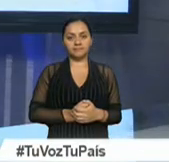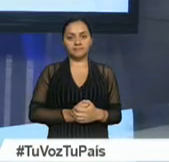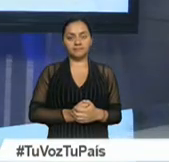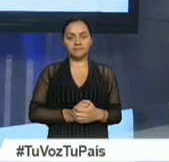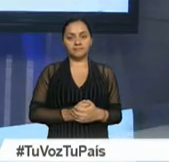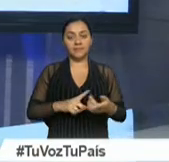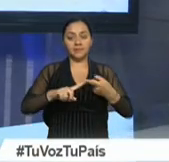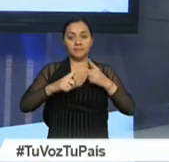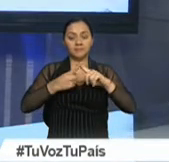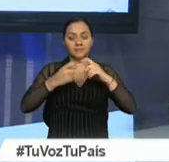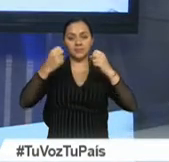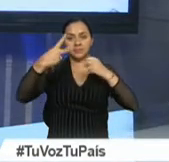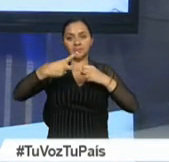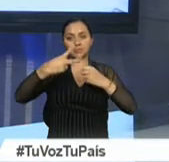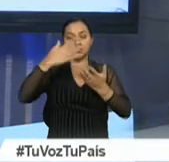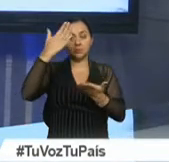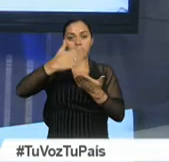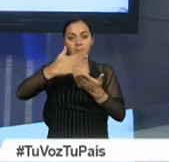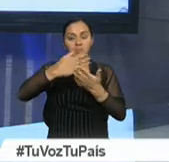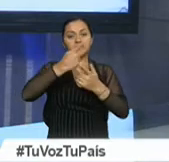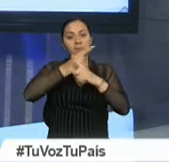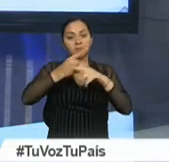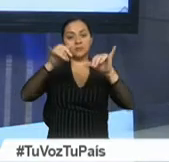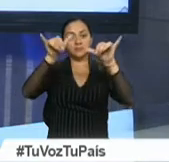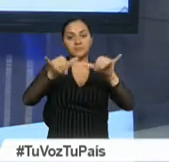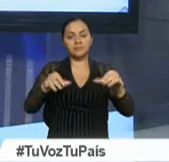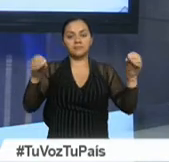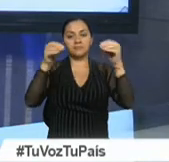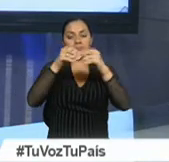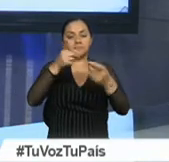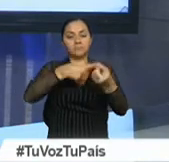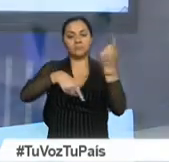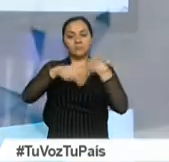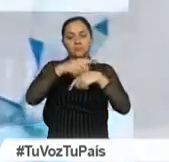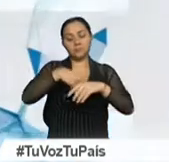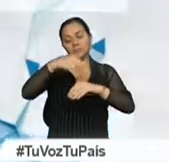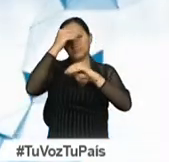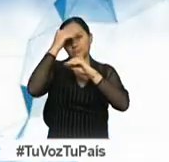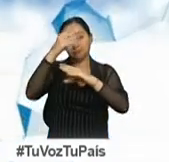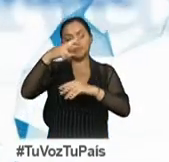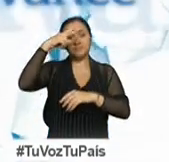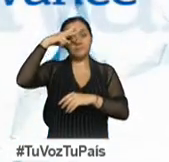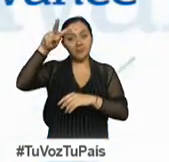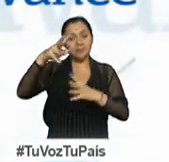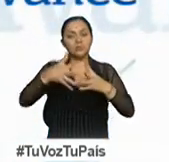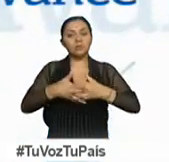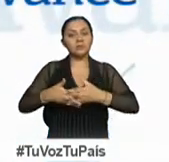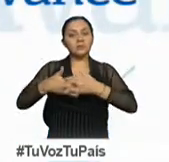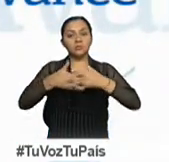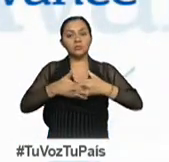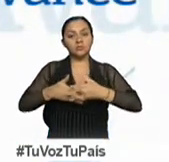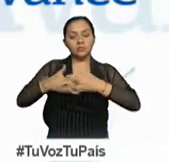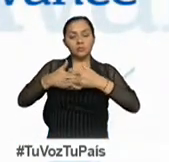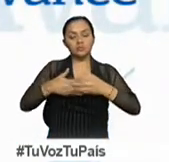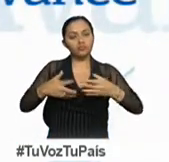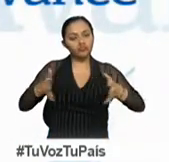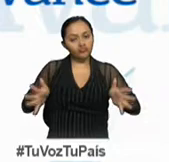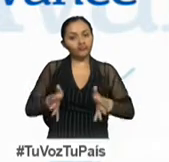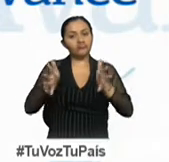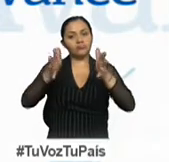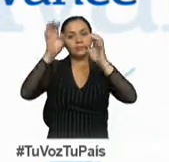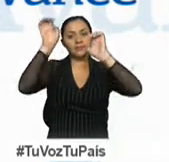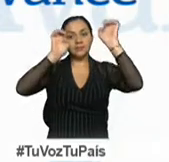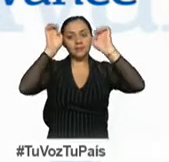Amigos, amigas, es momento de hacer una nueva pausa, pero quédese con nosotros. Ya regresamos para contarles que México y Estados Unidos pujan por una